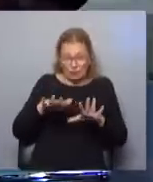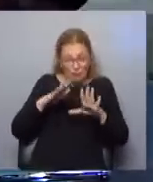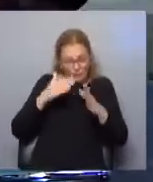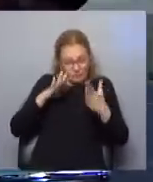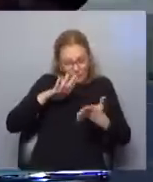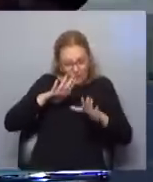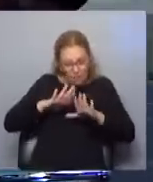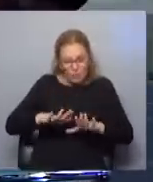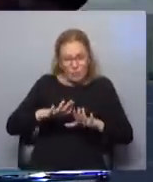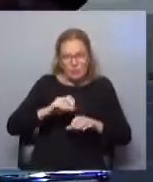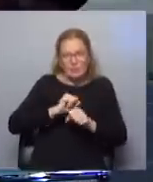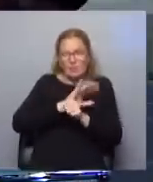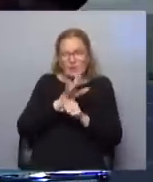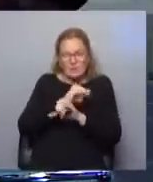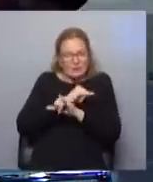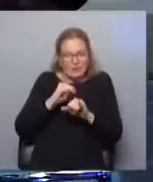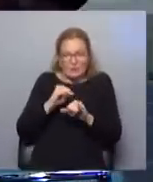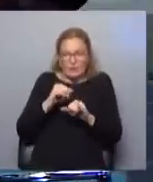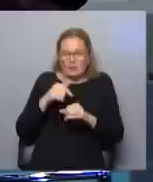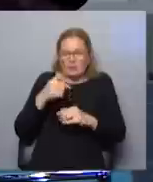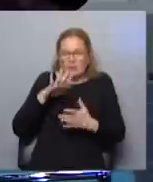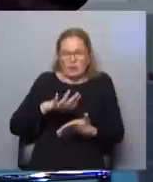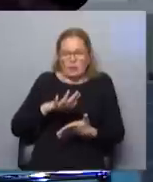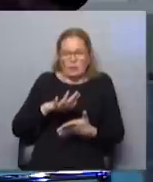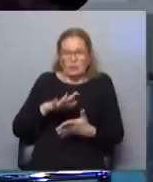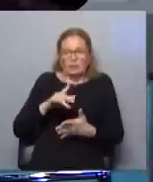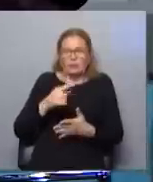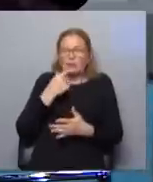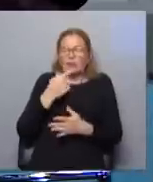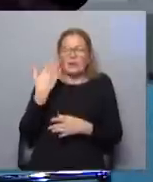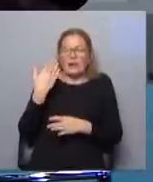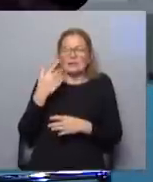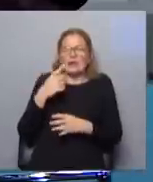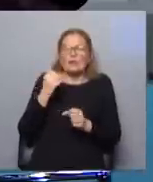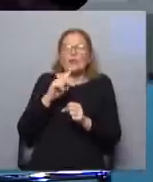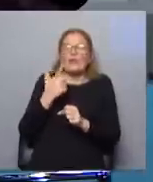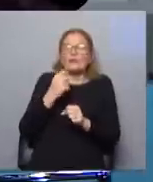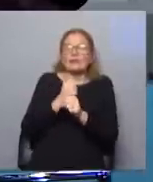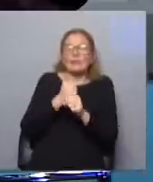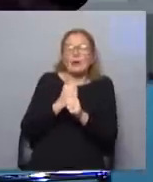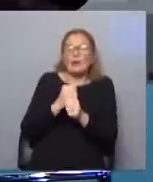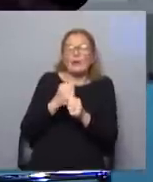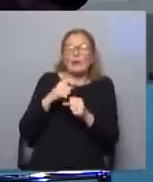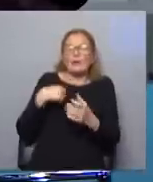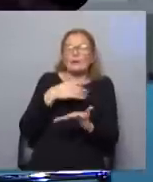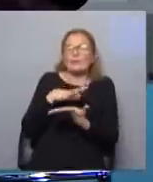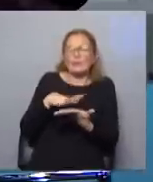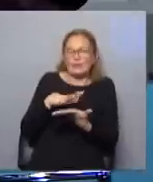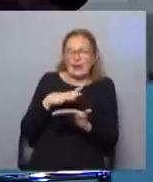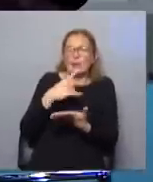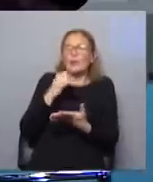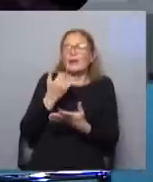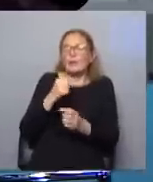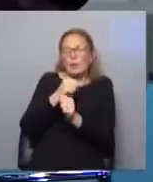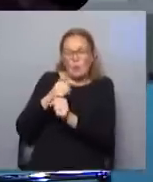y pasó la pandemia no digo que antes no tuviéramos trabajo social siempre hubo pero el tema de las hojas como un ejemplo